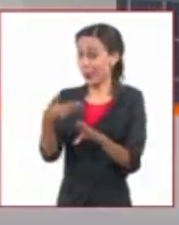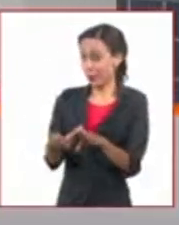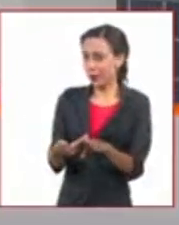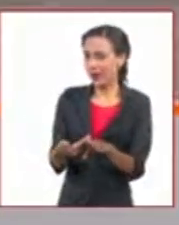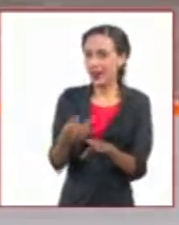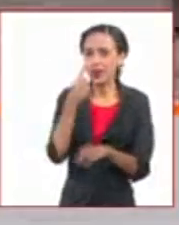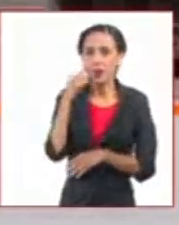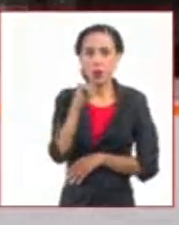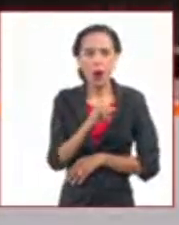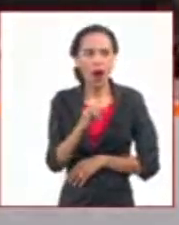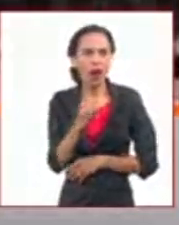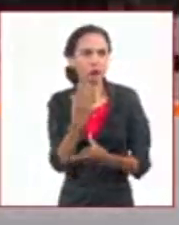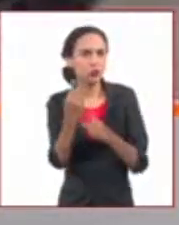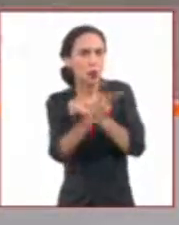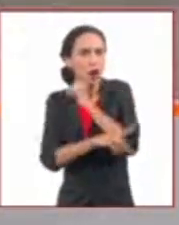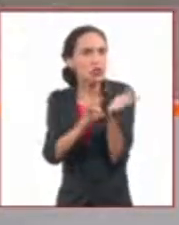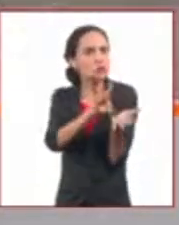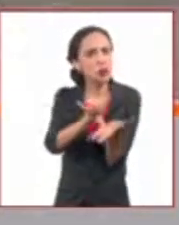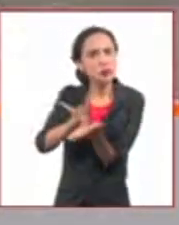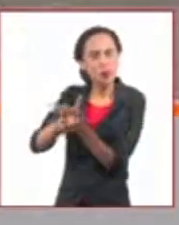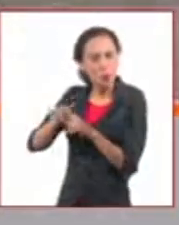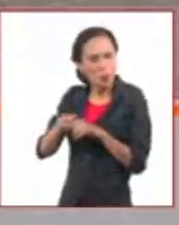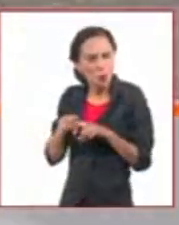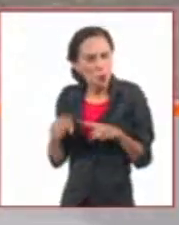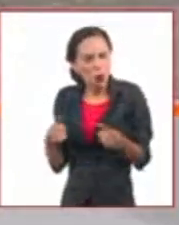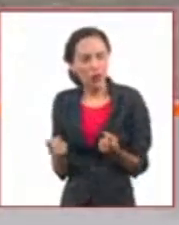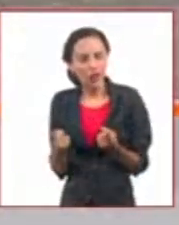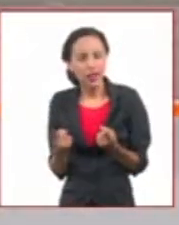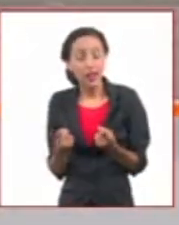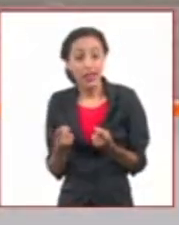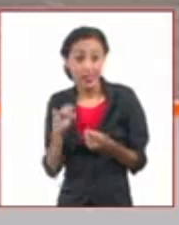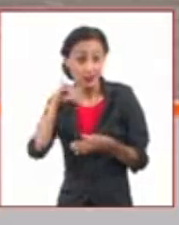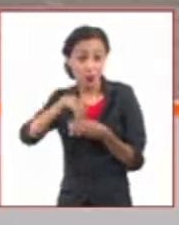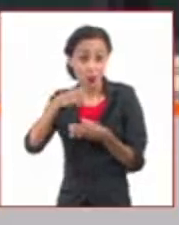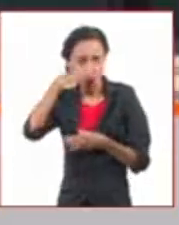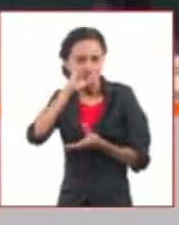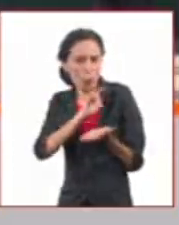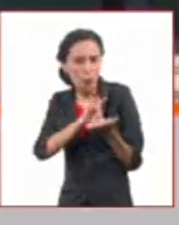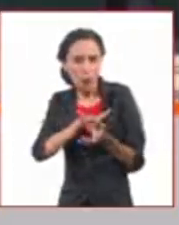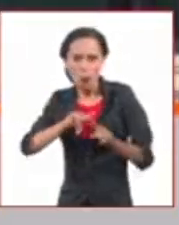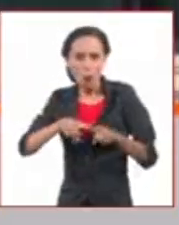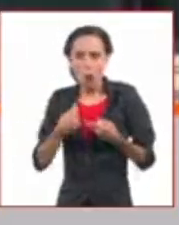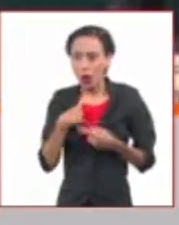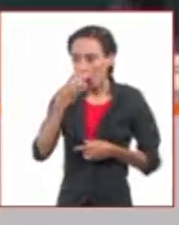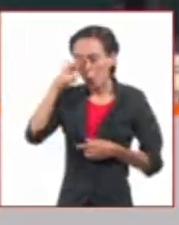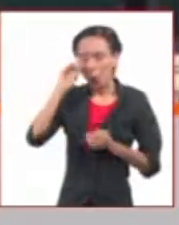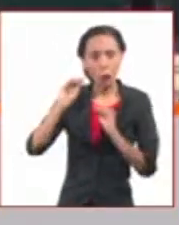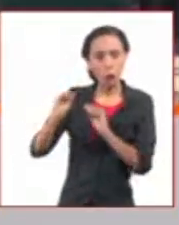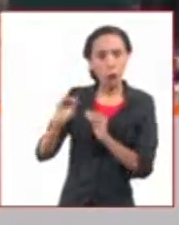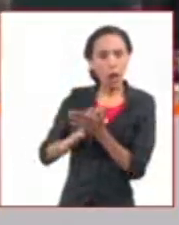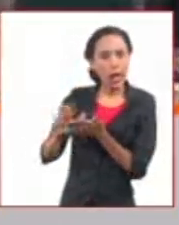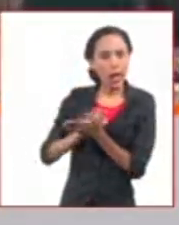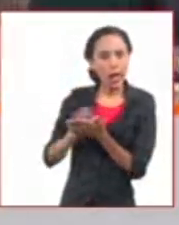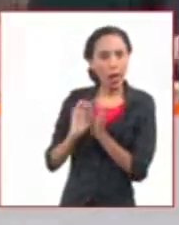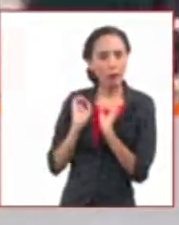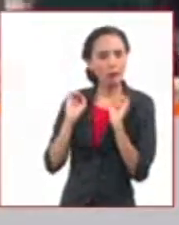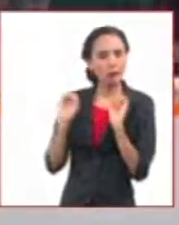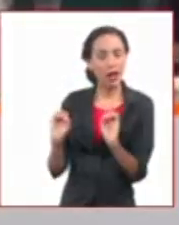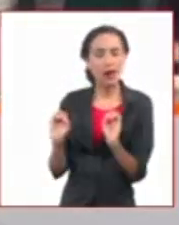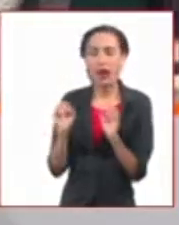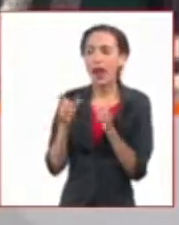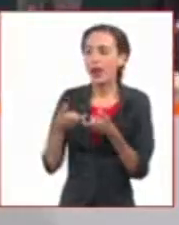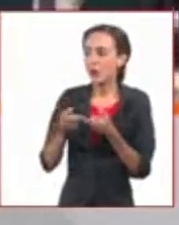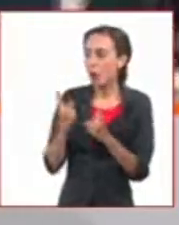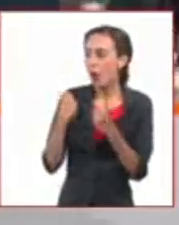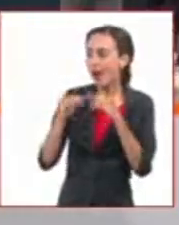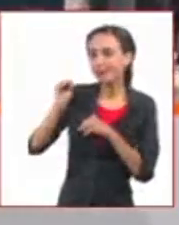fuera excluido de todos estos procesos incluidos cubos que ni siquiera fue convocada para las reuniones que se hicieron con